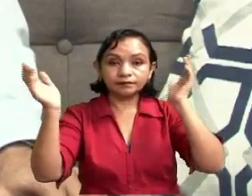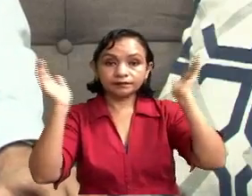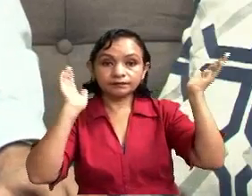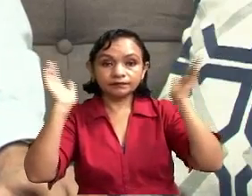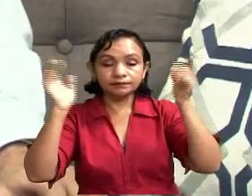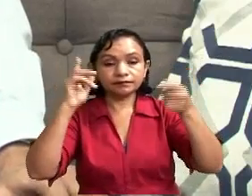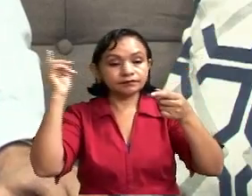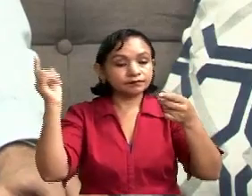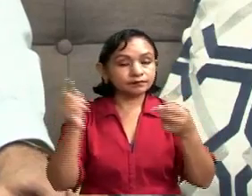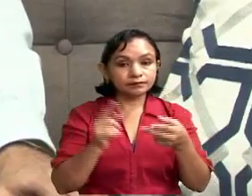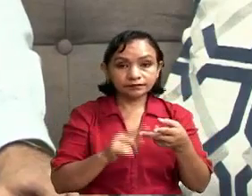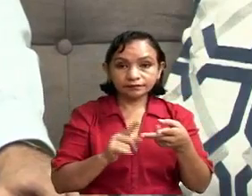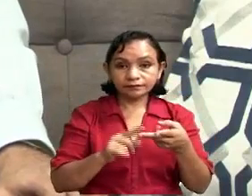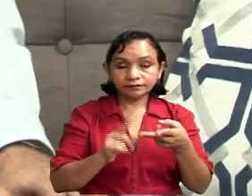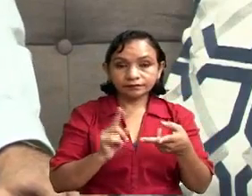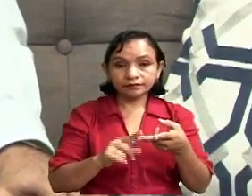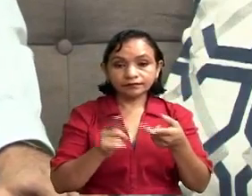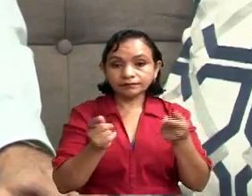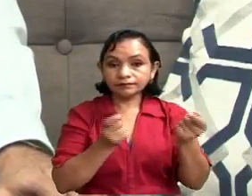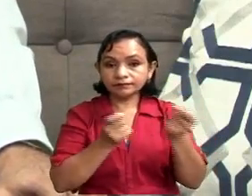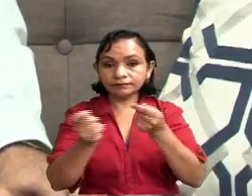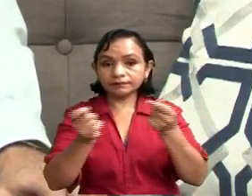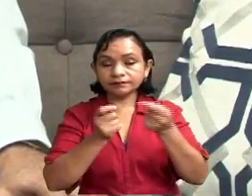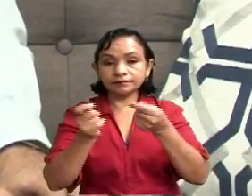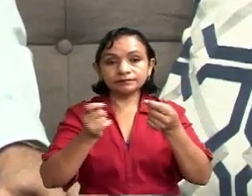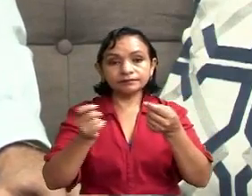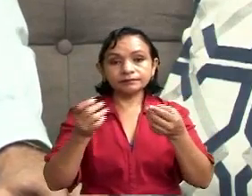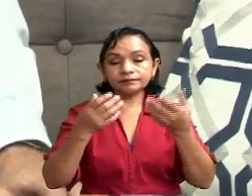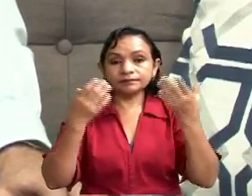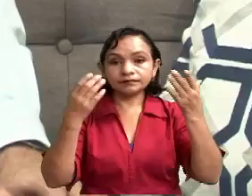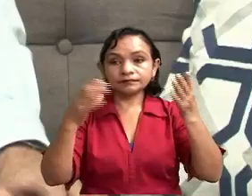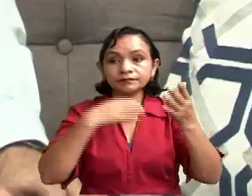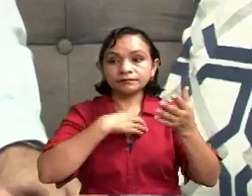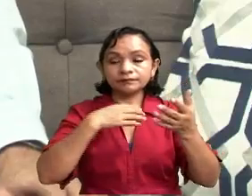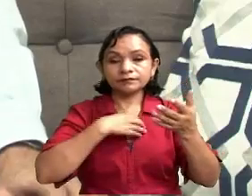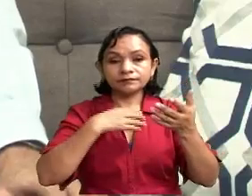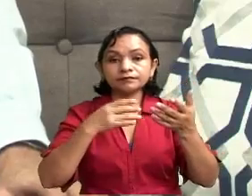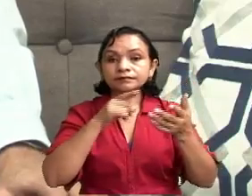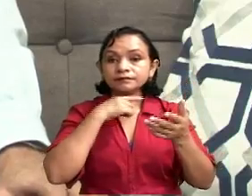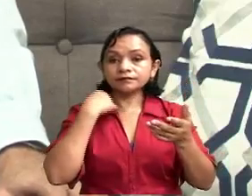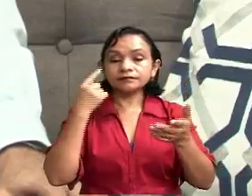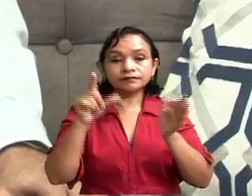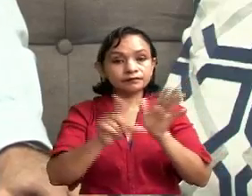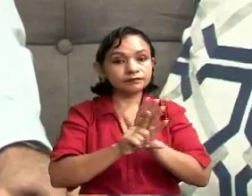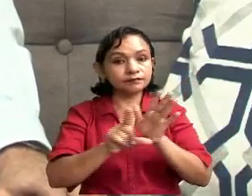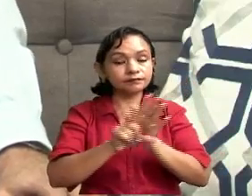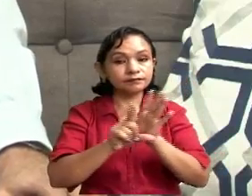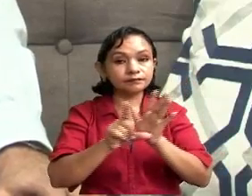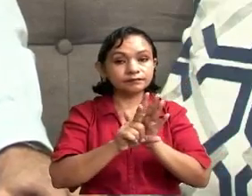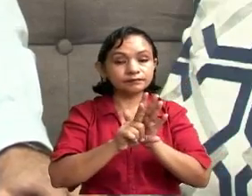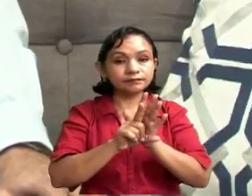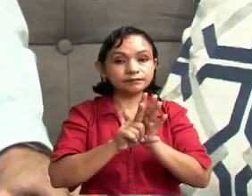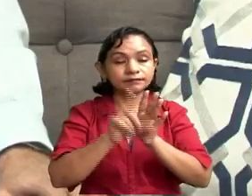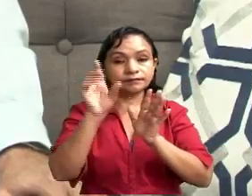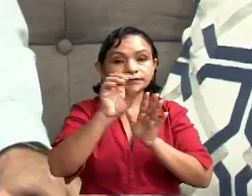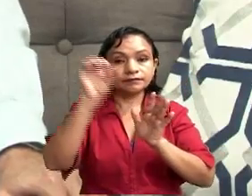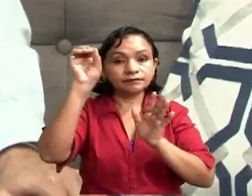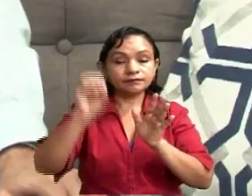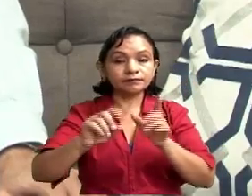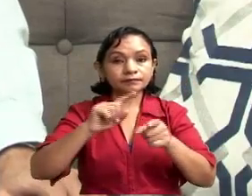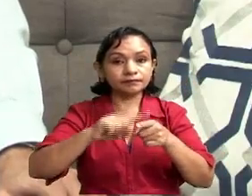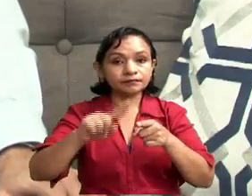el ámbito de las regulaciones y las disposiciones legales, aprobación de leyes como la de concertación